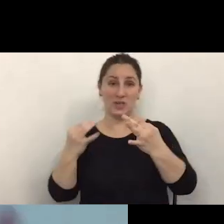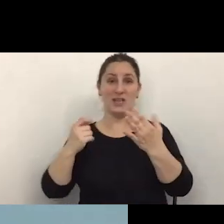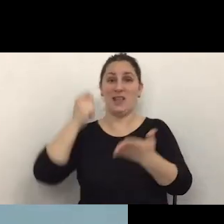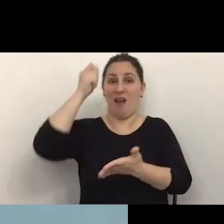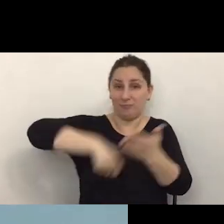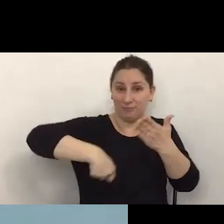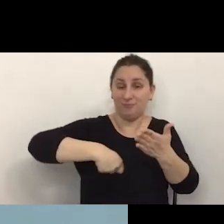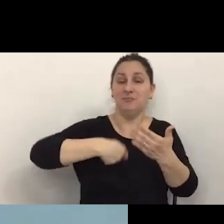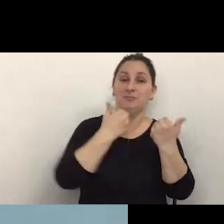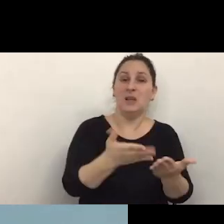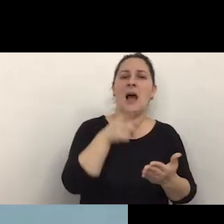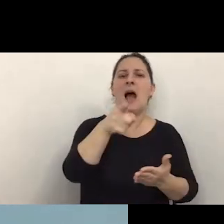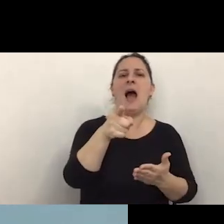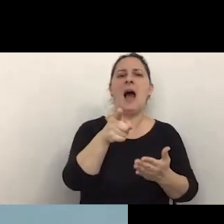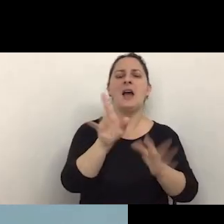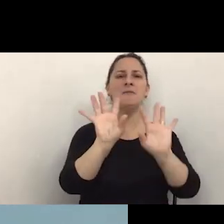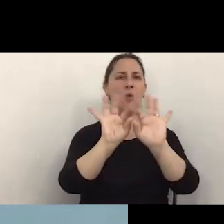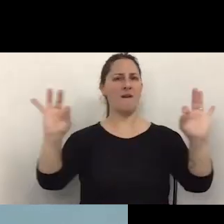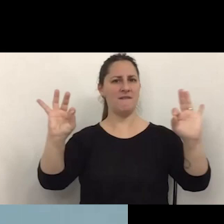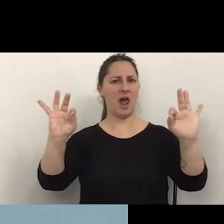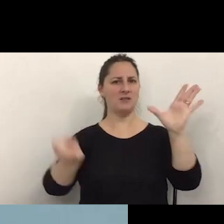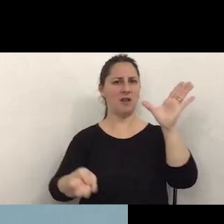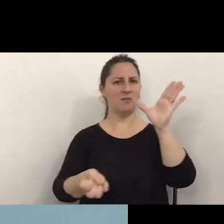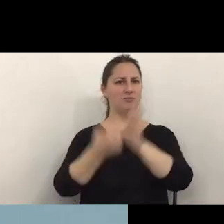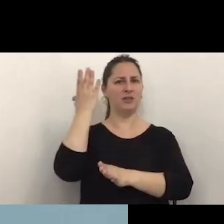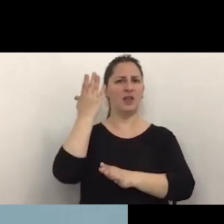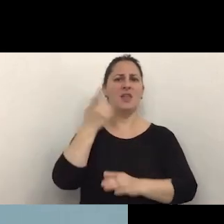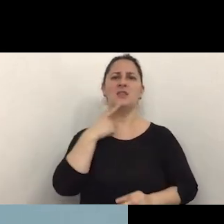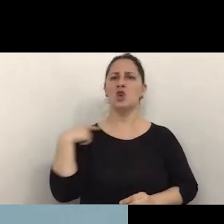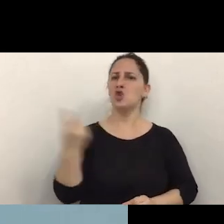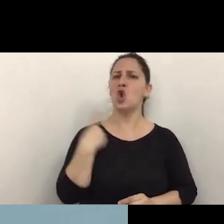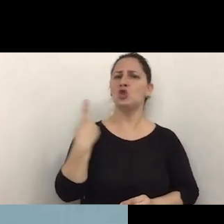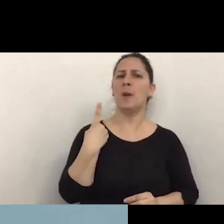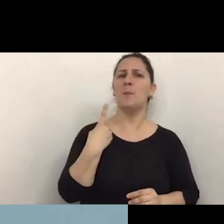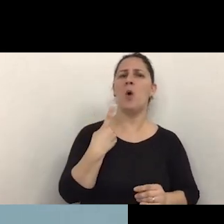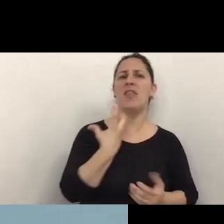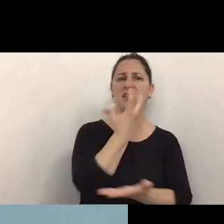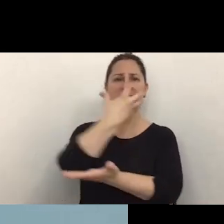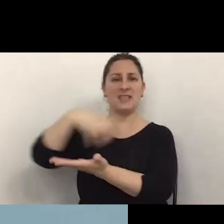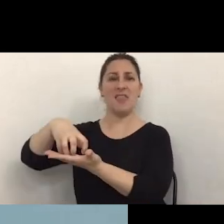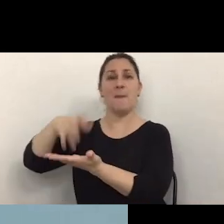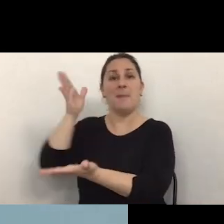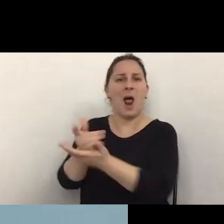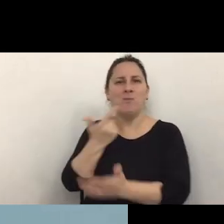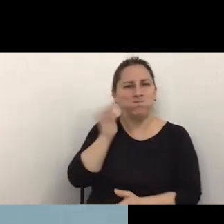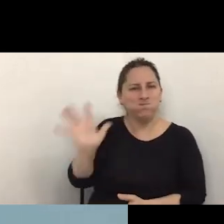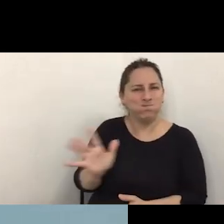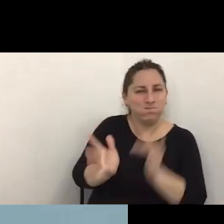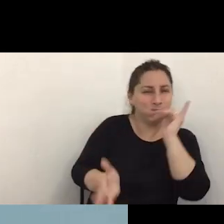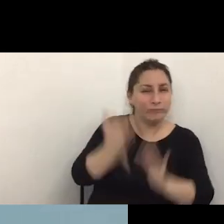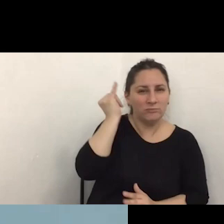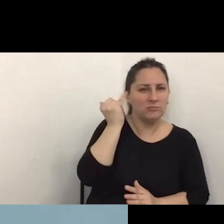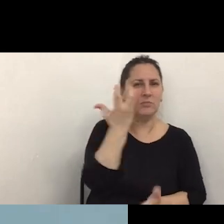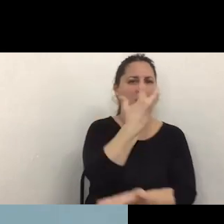se armó una frasecita que dice no se puede trasladar a sede penal las presunciones. Y no solo